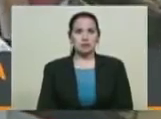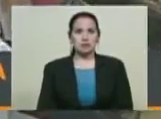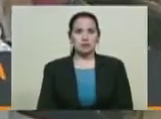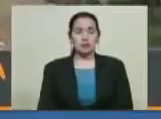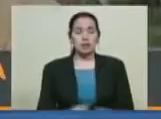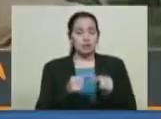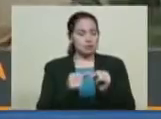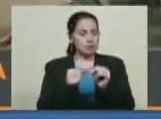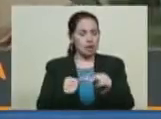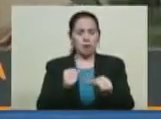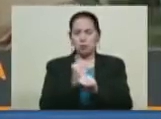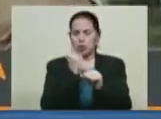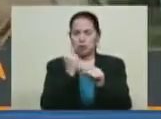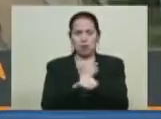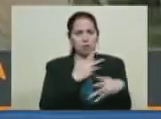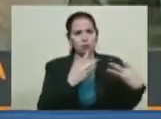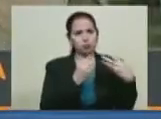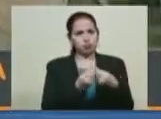Sigamos trabajando.